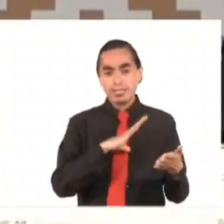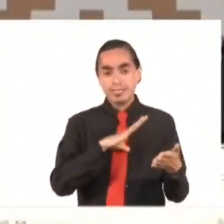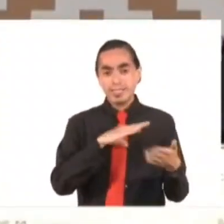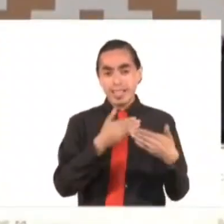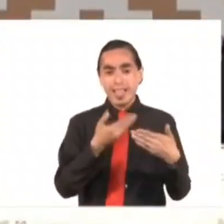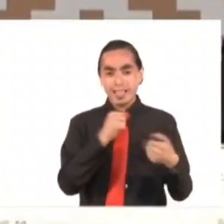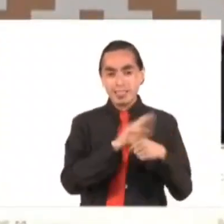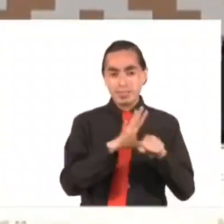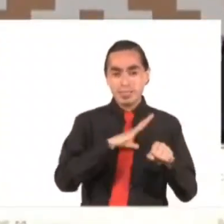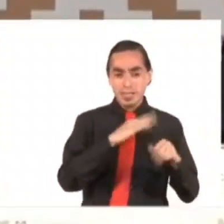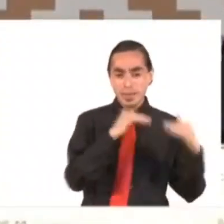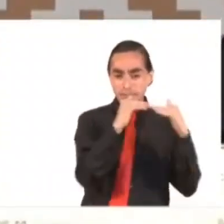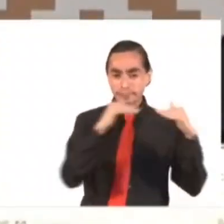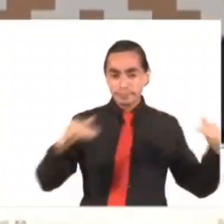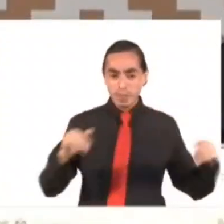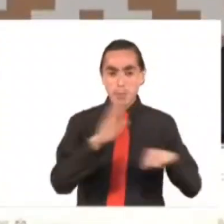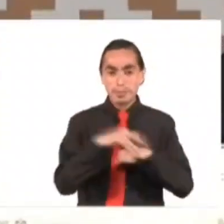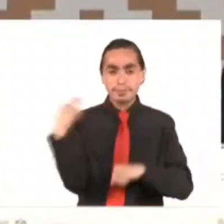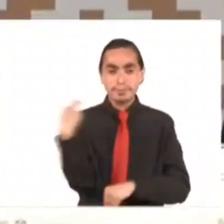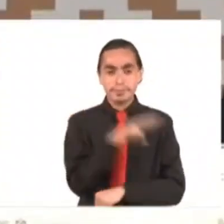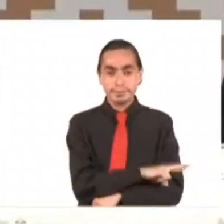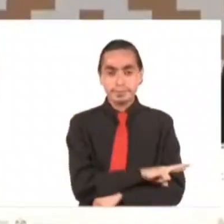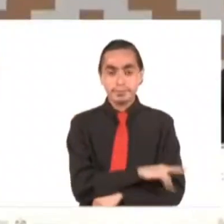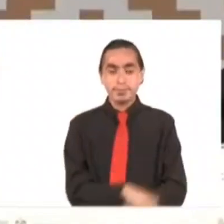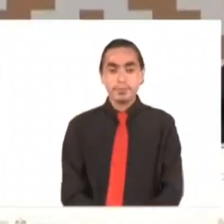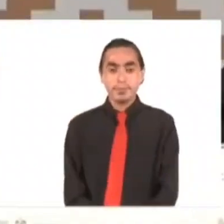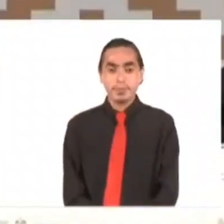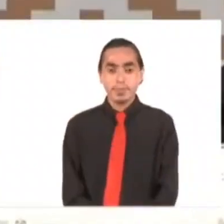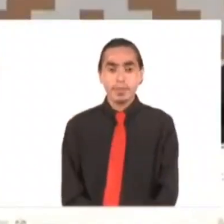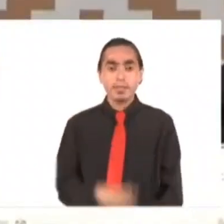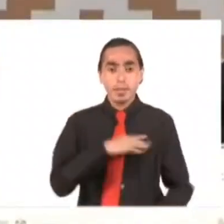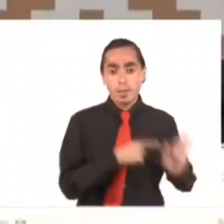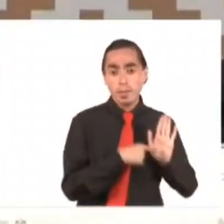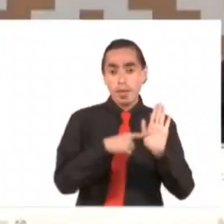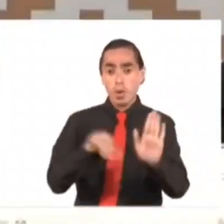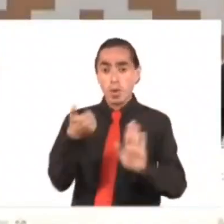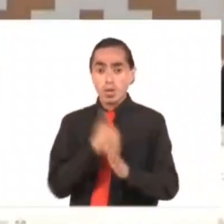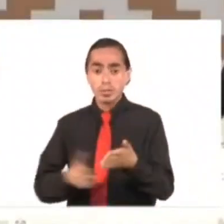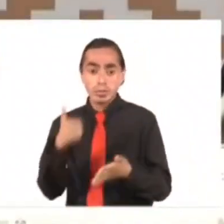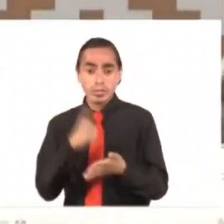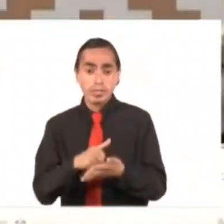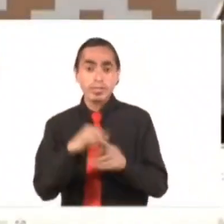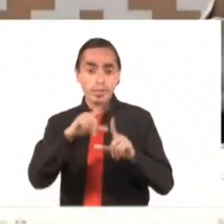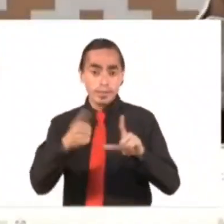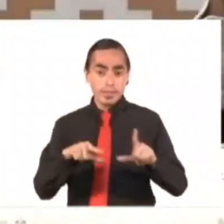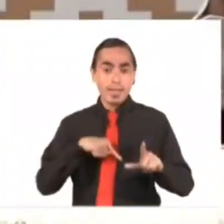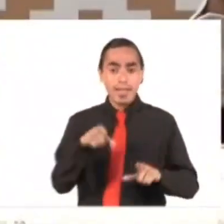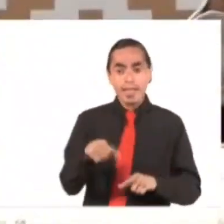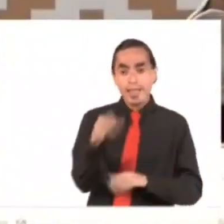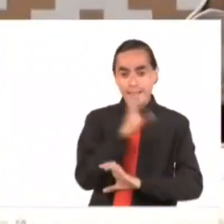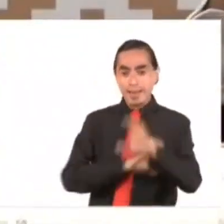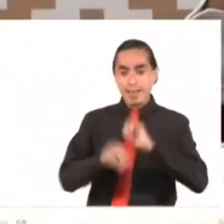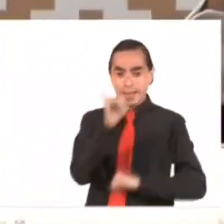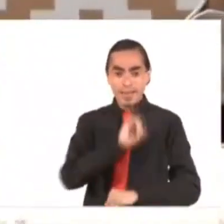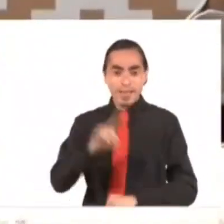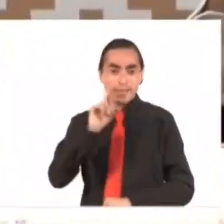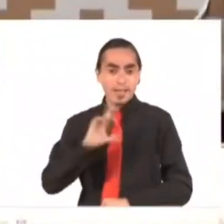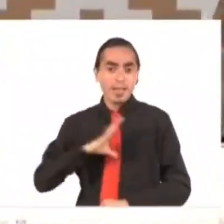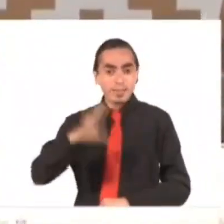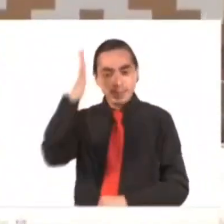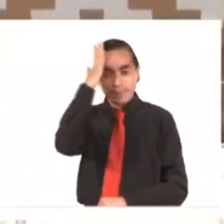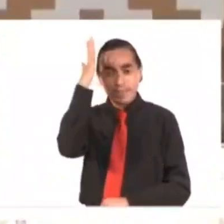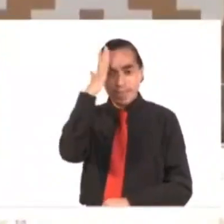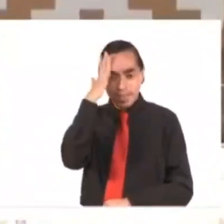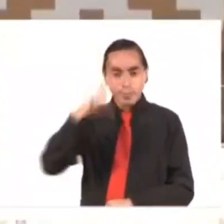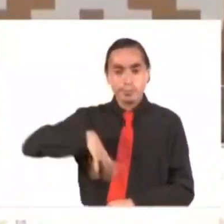de la ciudad con mayor rapidez. Somos un modelo para otras ciudades del país. La jefa de gobierno ha liderado este esfuerzo de